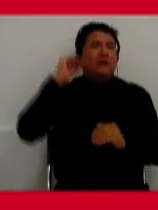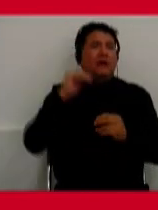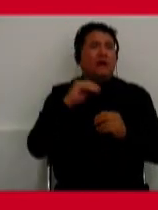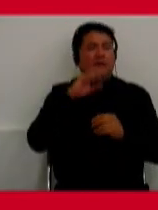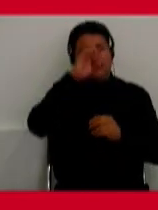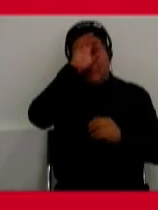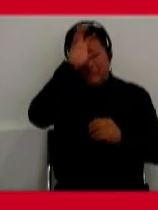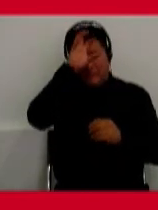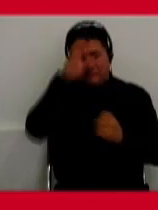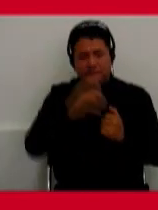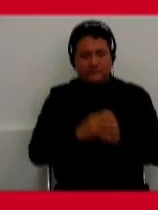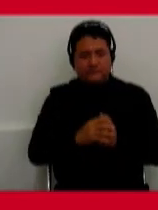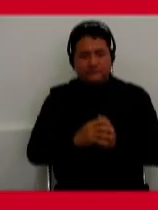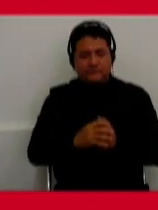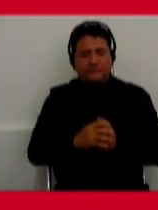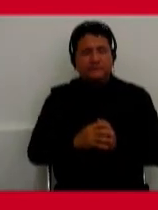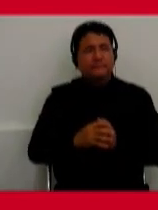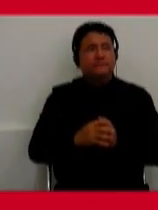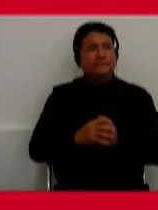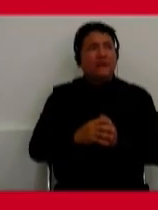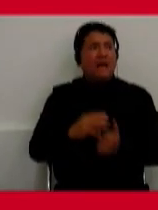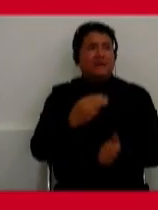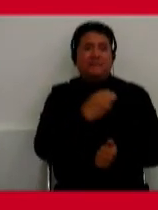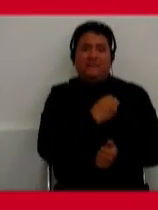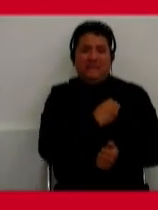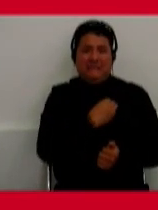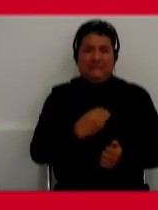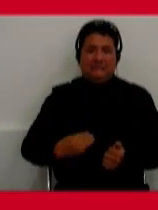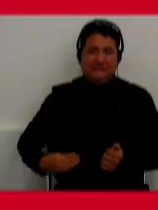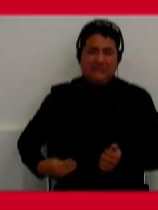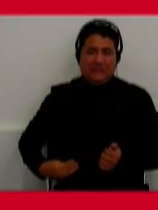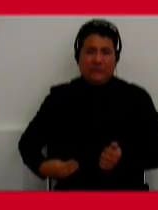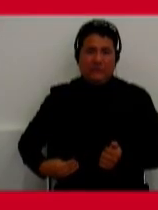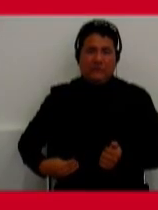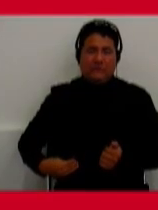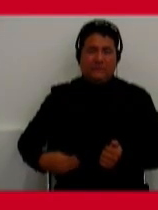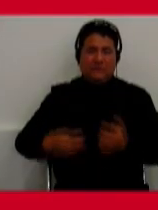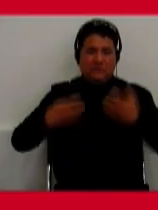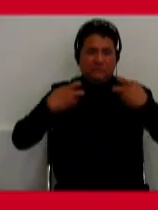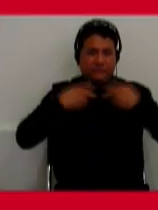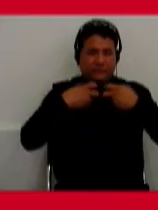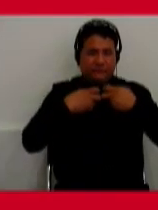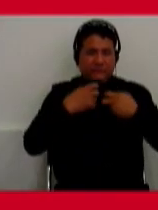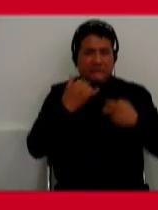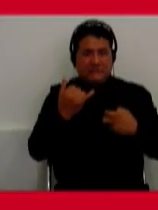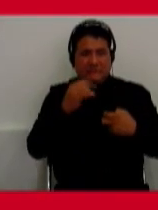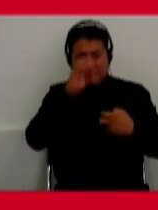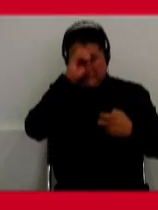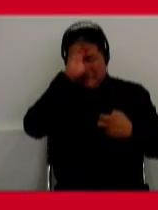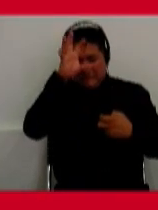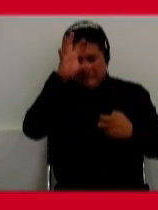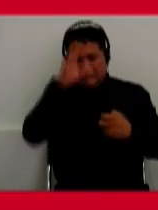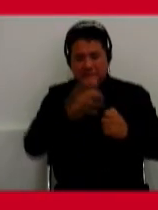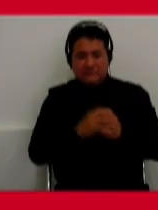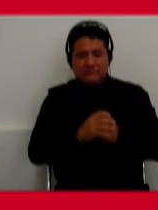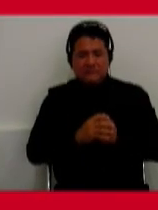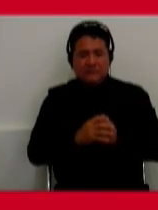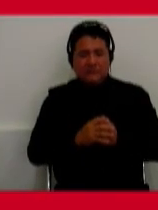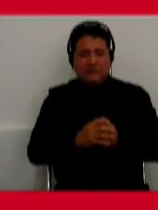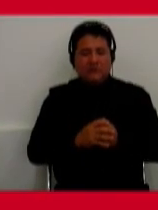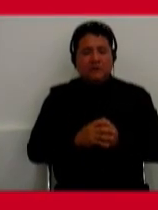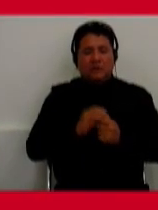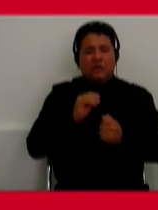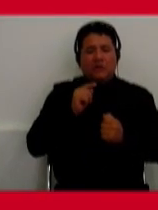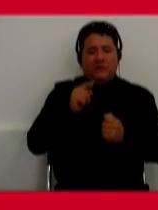del Ministerio de Energía y Minas, el 85% del método de minado en el Perú es el famoso sublevel stopping,